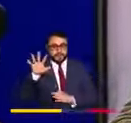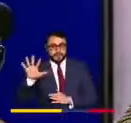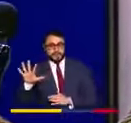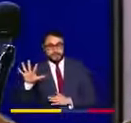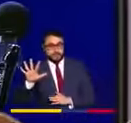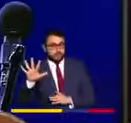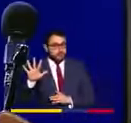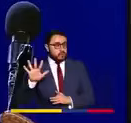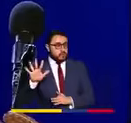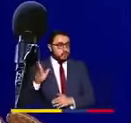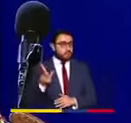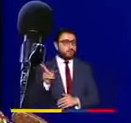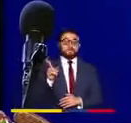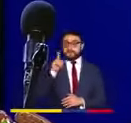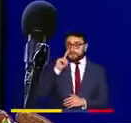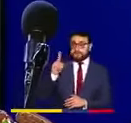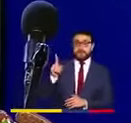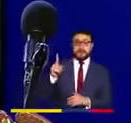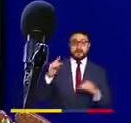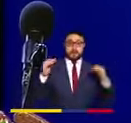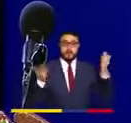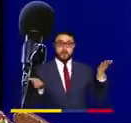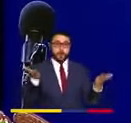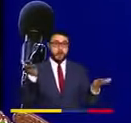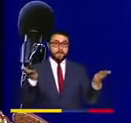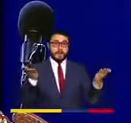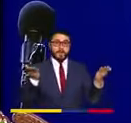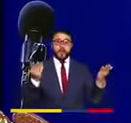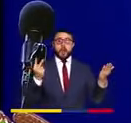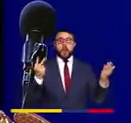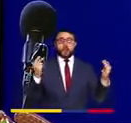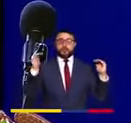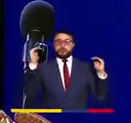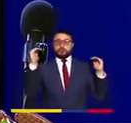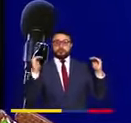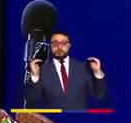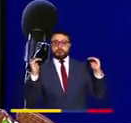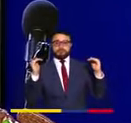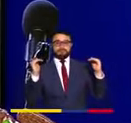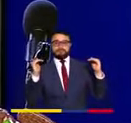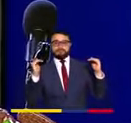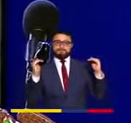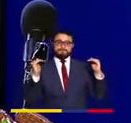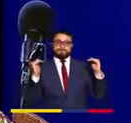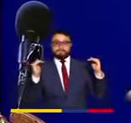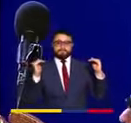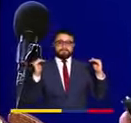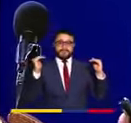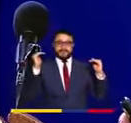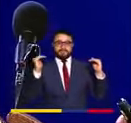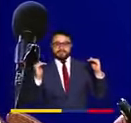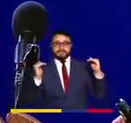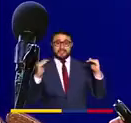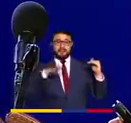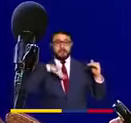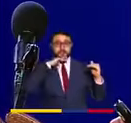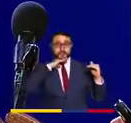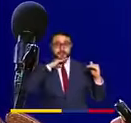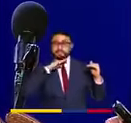apenas tenemos 2 casos menos que en el 2024, disminuye, pero no es